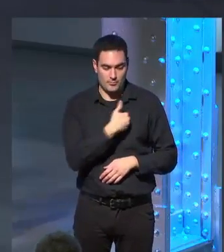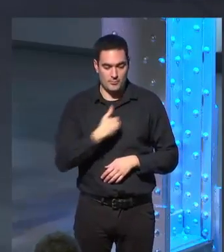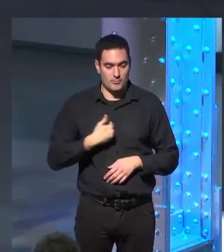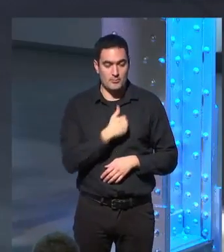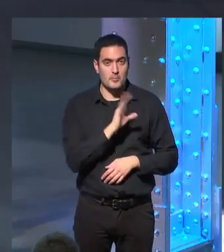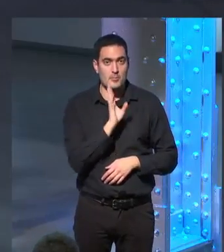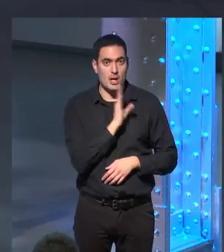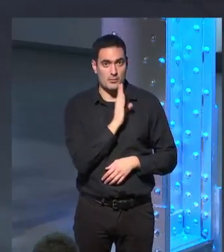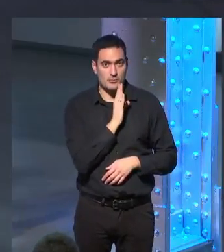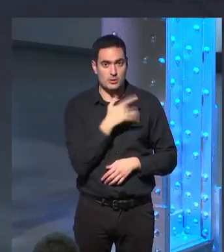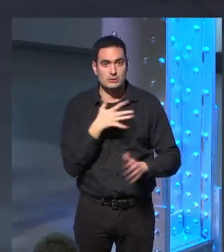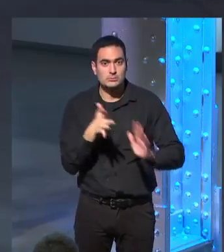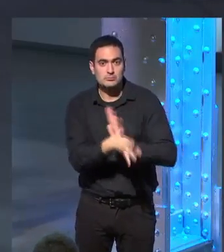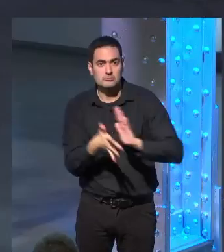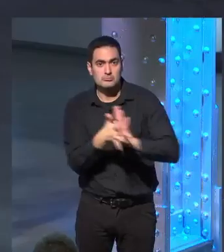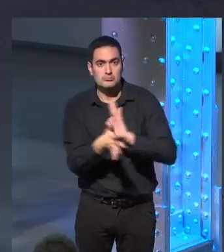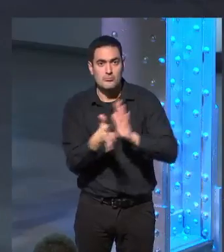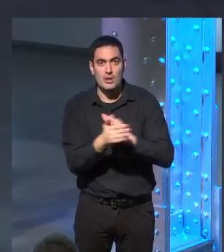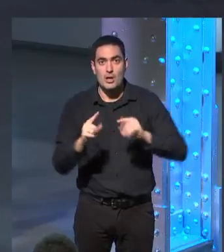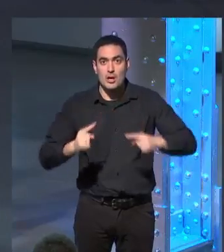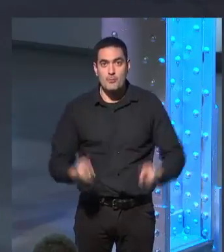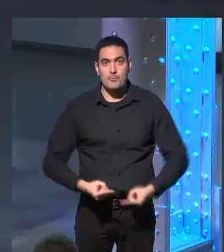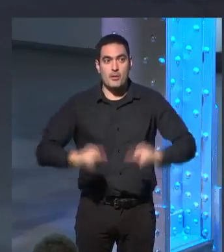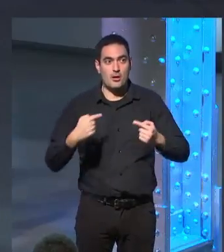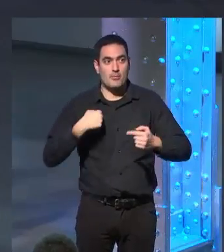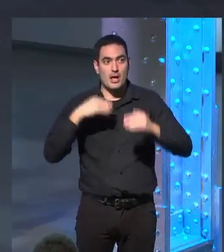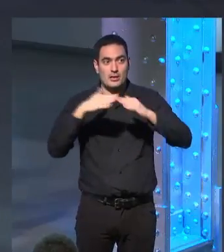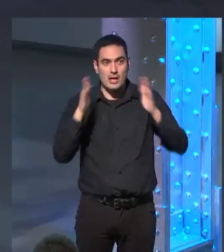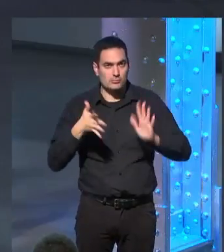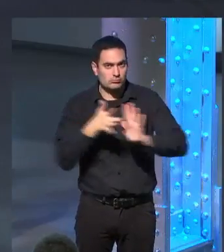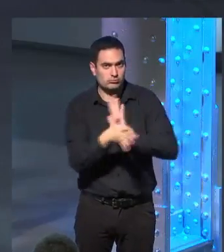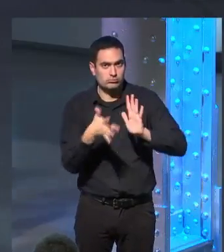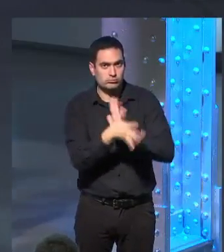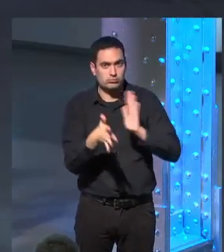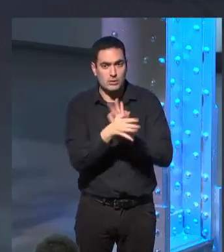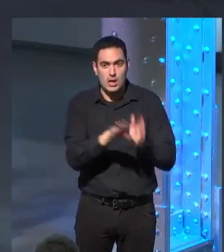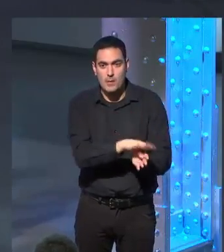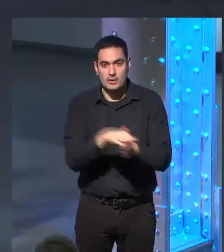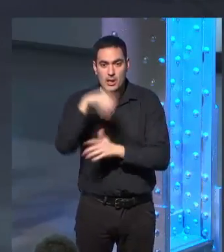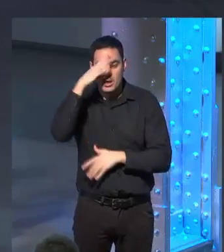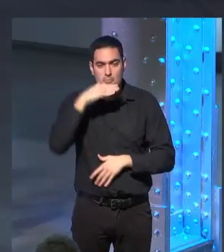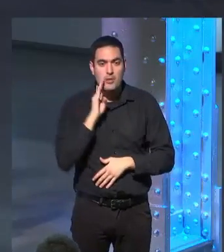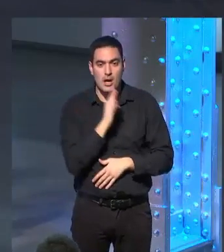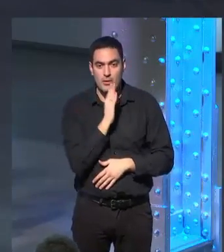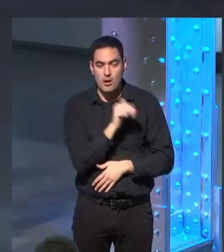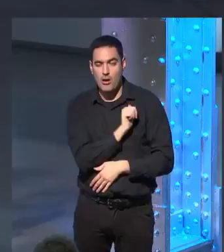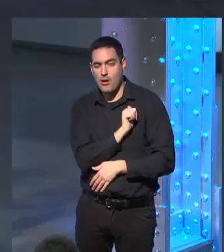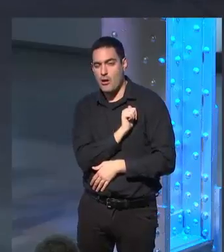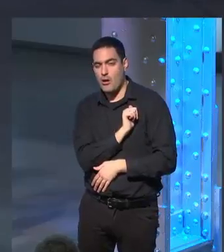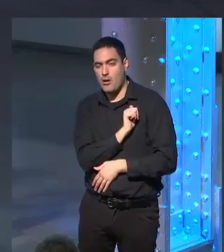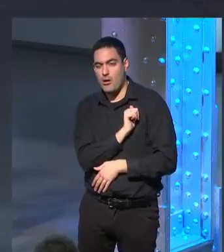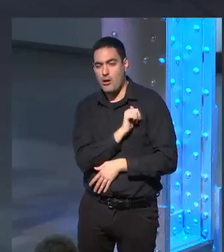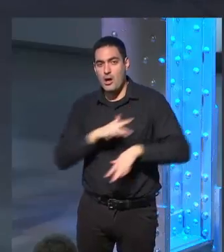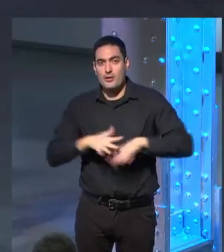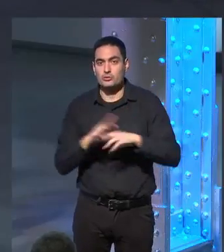intento explicar, primero hacerlo en mi casa, pero también explicar a los padres que no podemos esperar a tener ese contacto con las